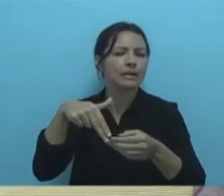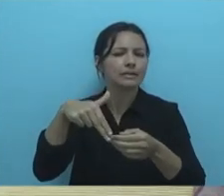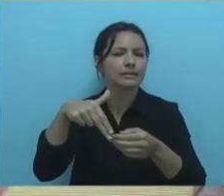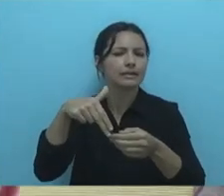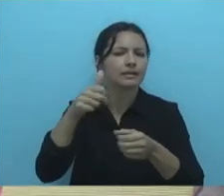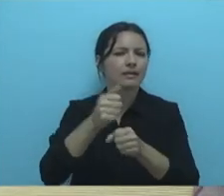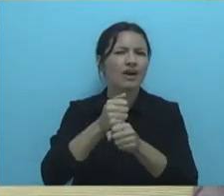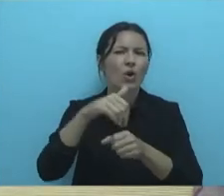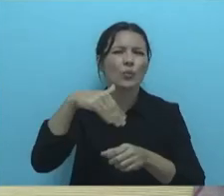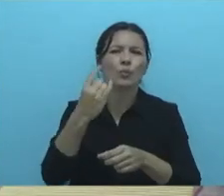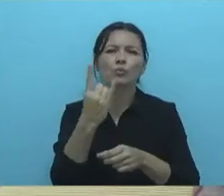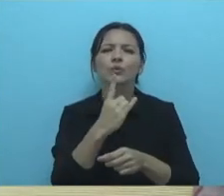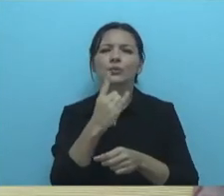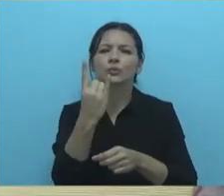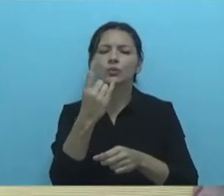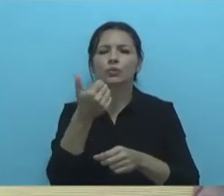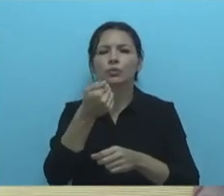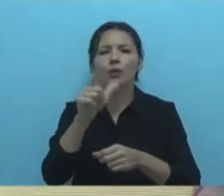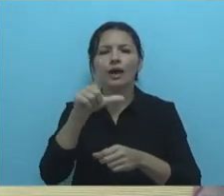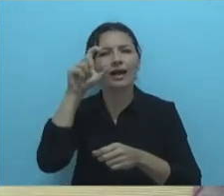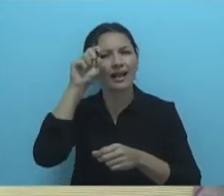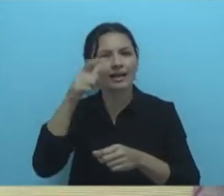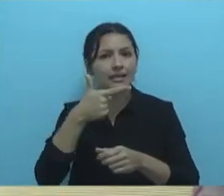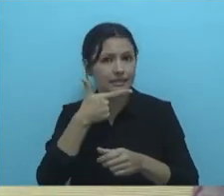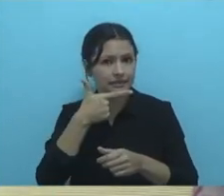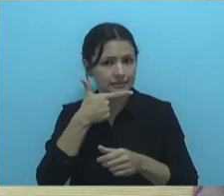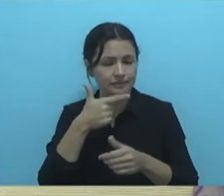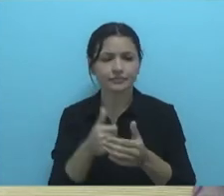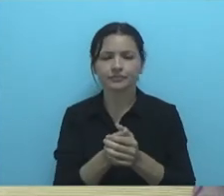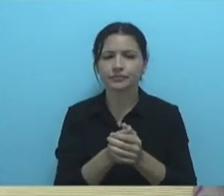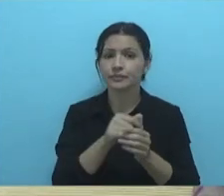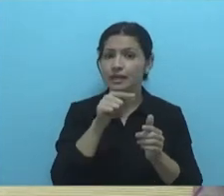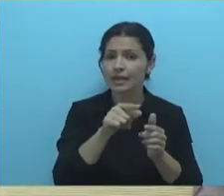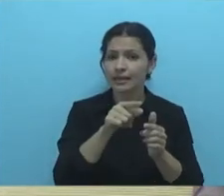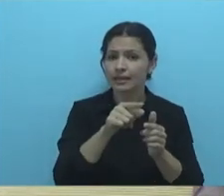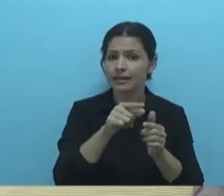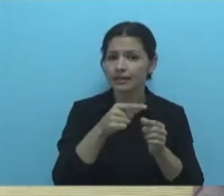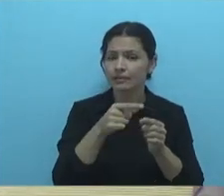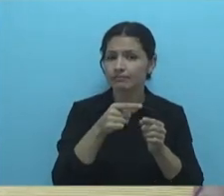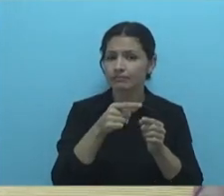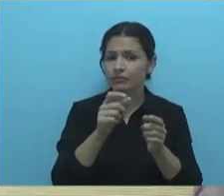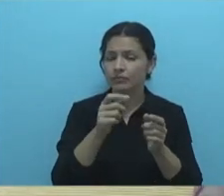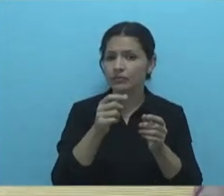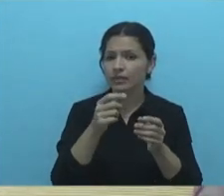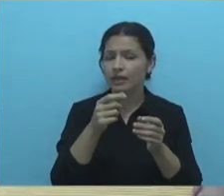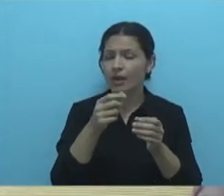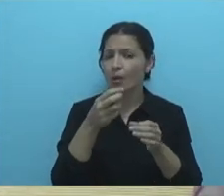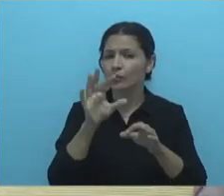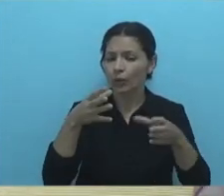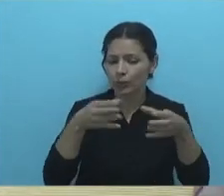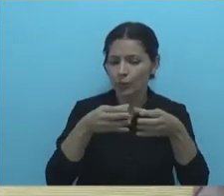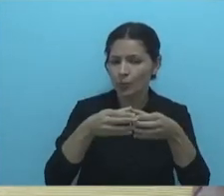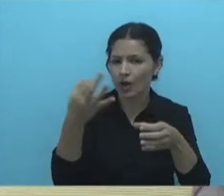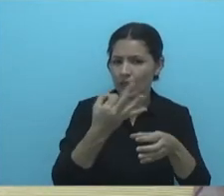a mutuales fundamentalmente y solicitar un cambio de giro de la comisión de seguridad de